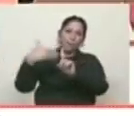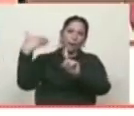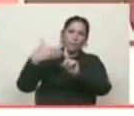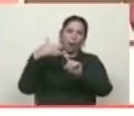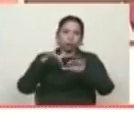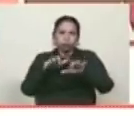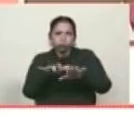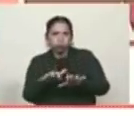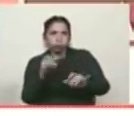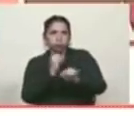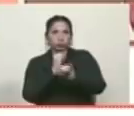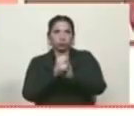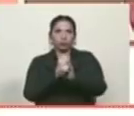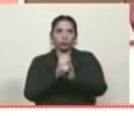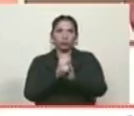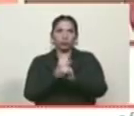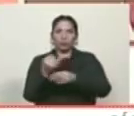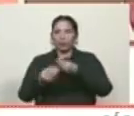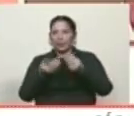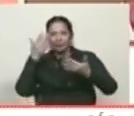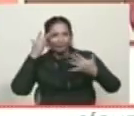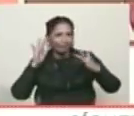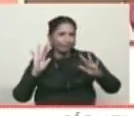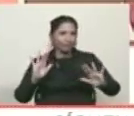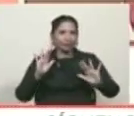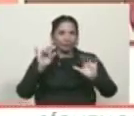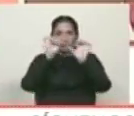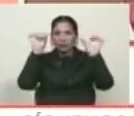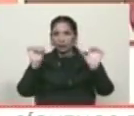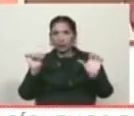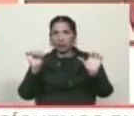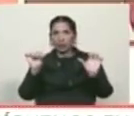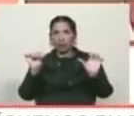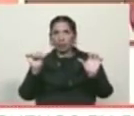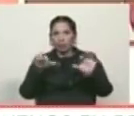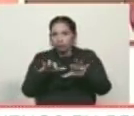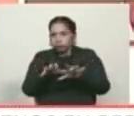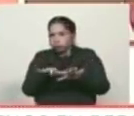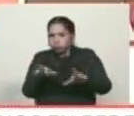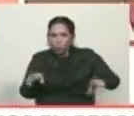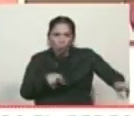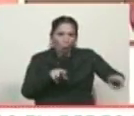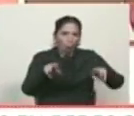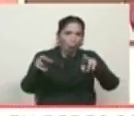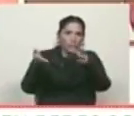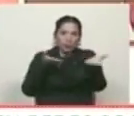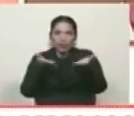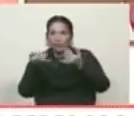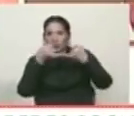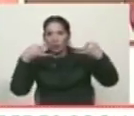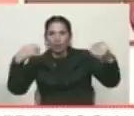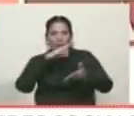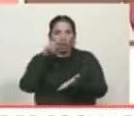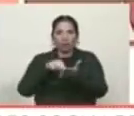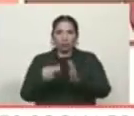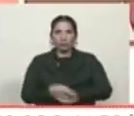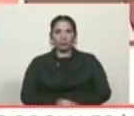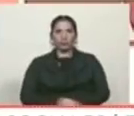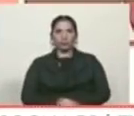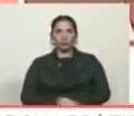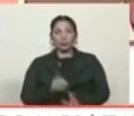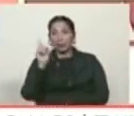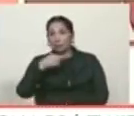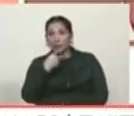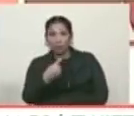cibernéticos, a lo que tiene que ver con el sistema digital de control del Servicio Eléctrico Nacional. También decía